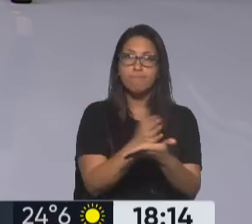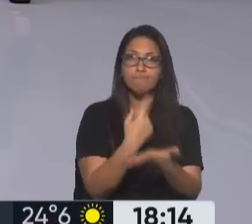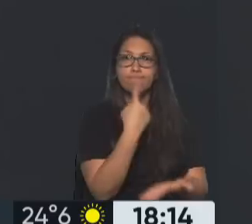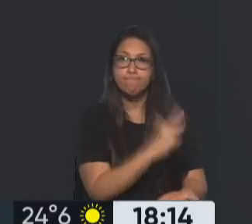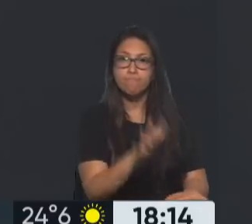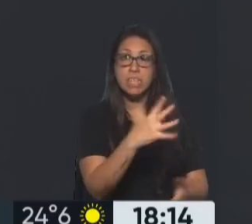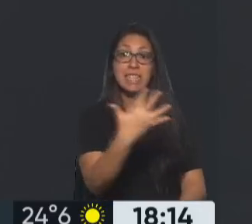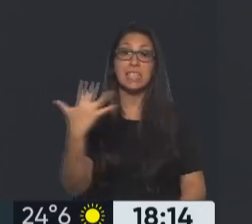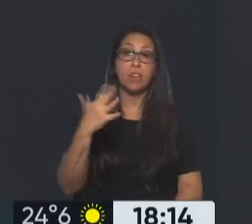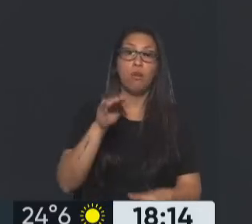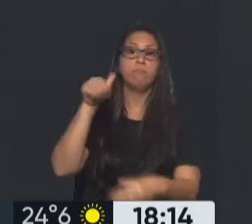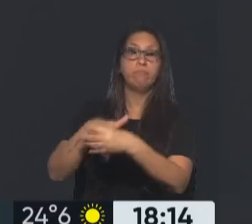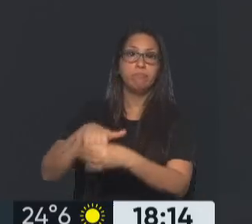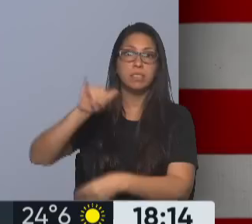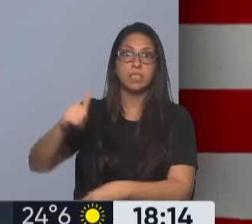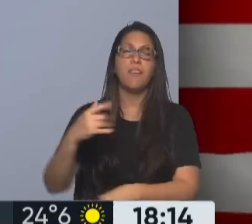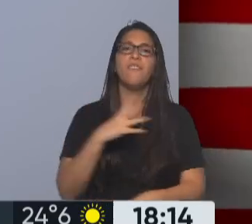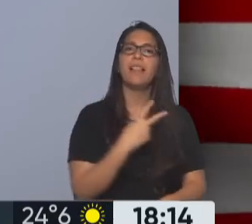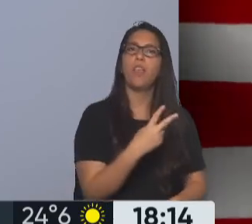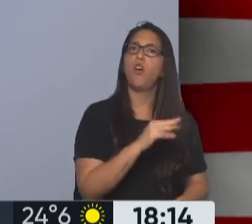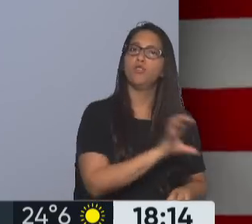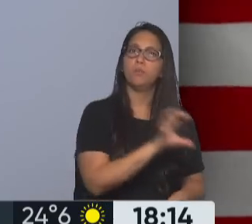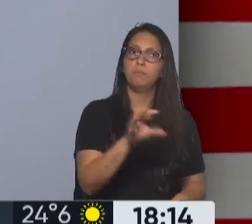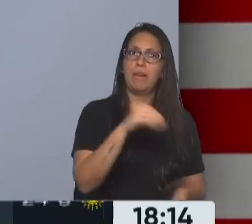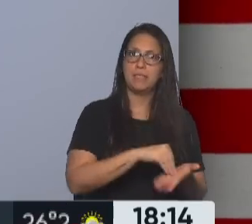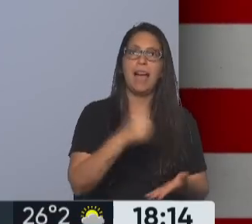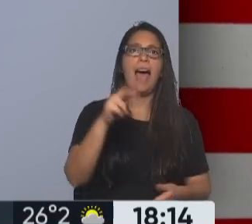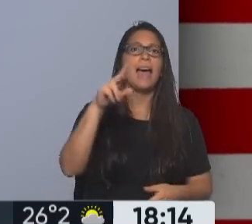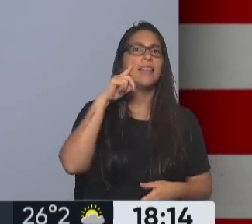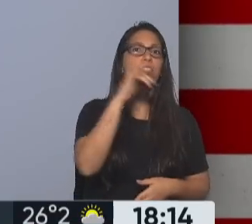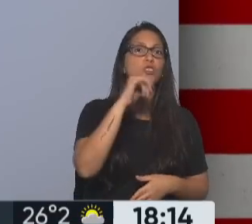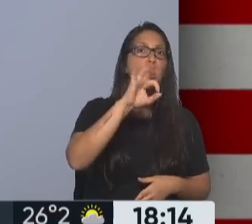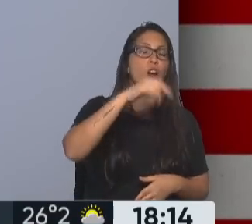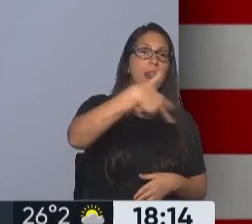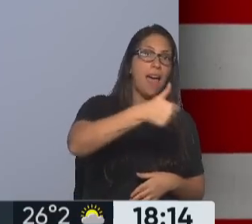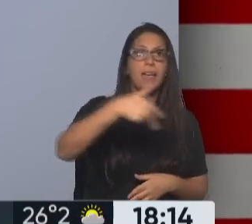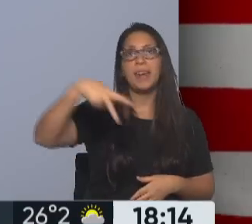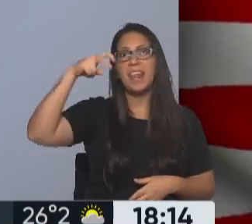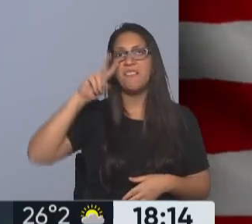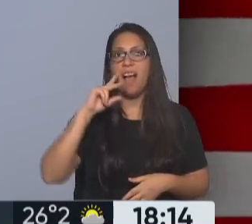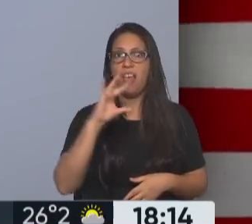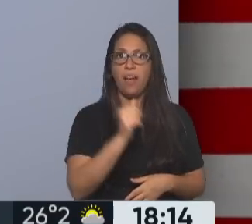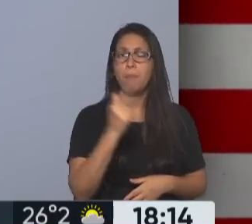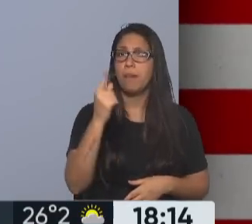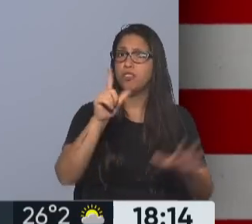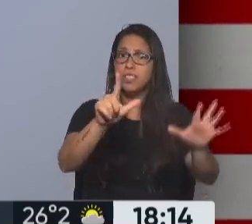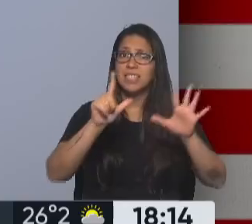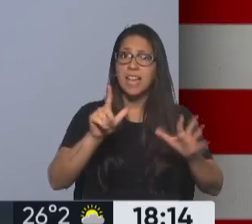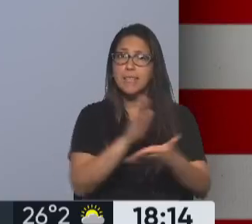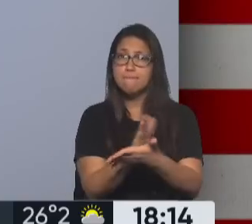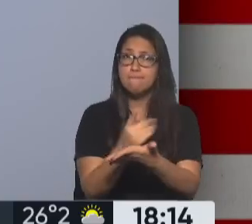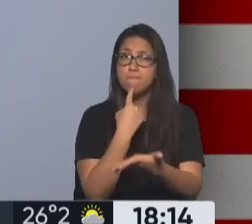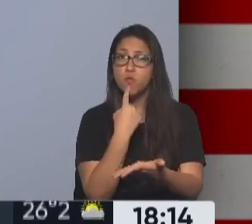todavía falta el resultado de 2 estados. Pero Arizona hasta el momento, y Nevada. Exactamente, hasta el momento de los 7, 5 estados que fueron